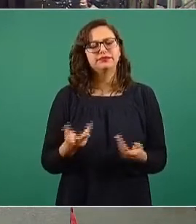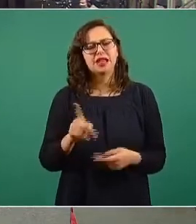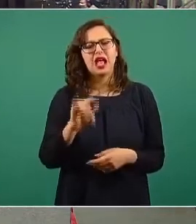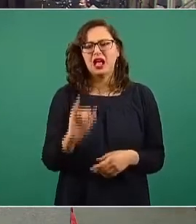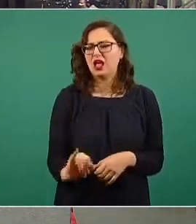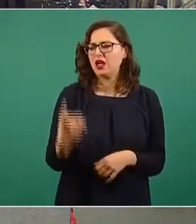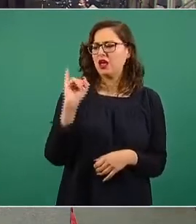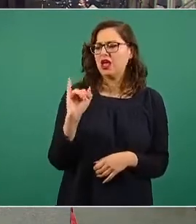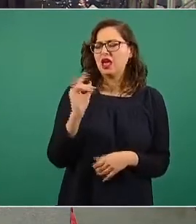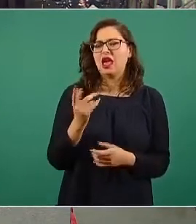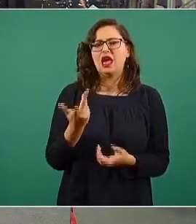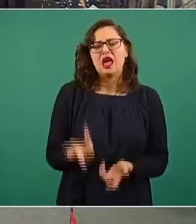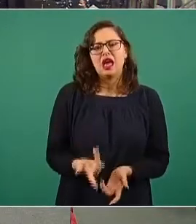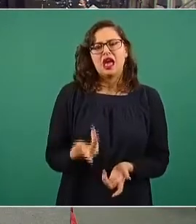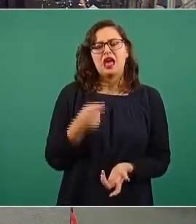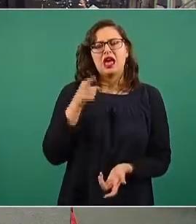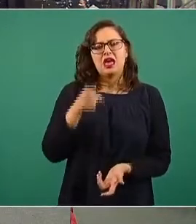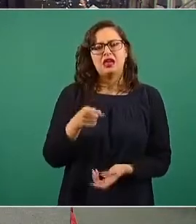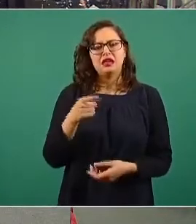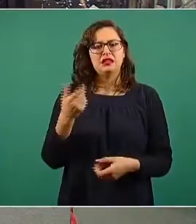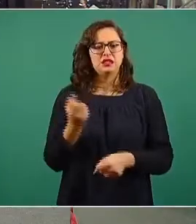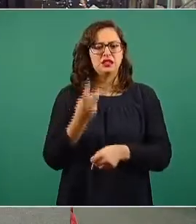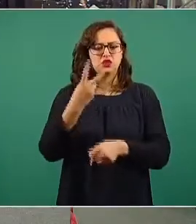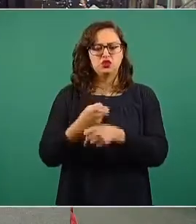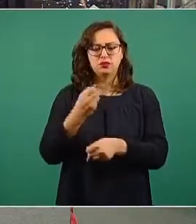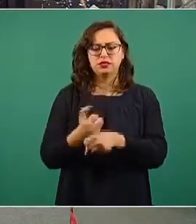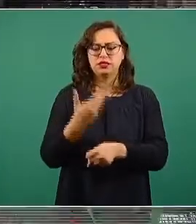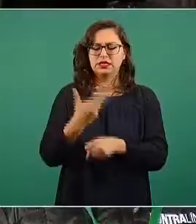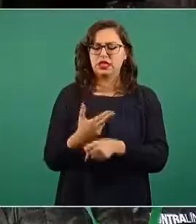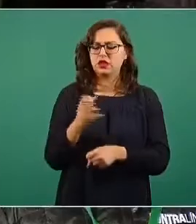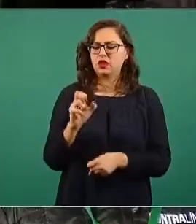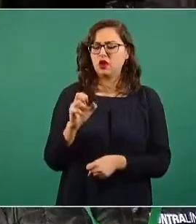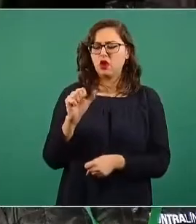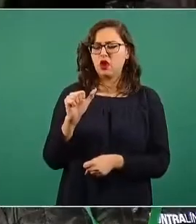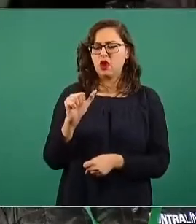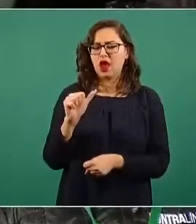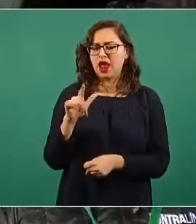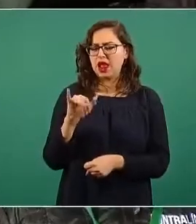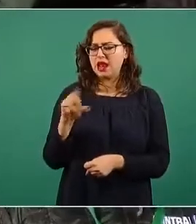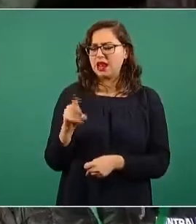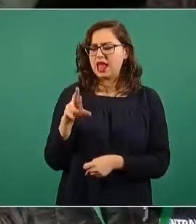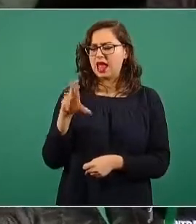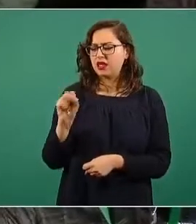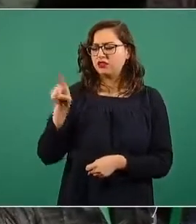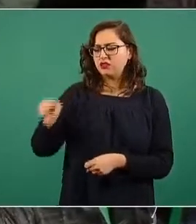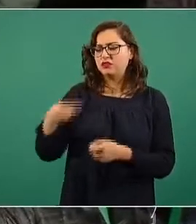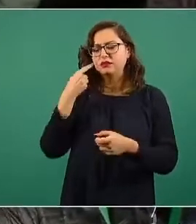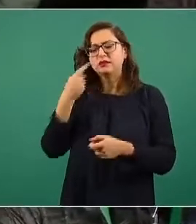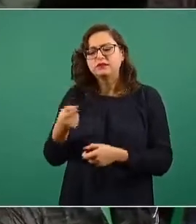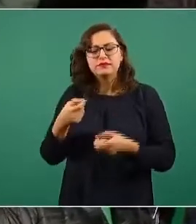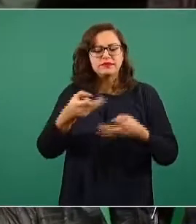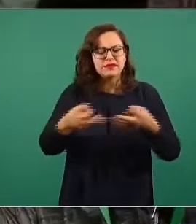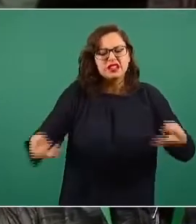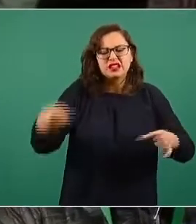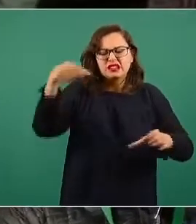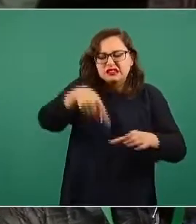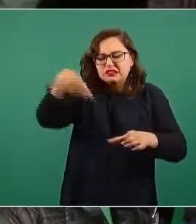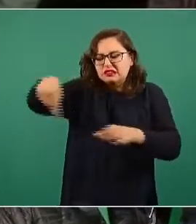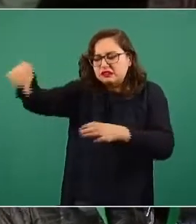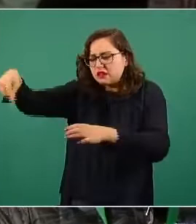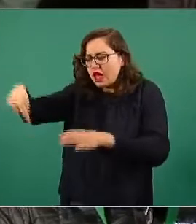las fosas que localizaron. Sin embargo, lo que es Abraham González, allá en la Secretaría de Gobernación, bueno, pues